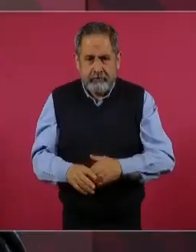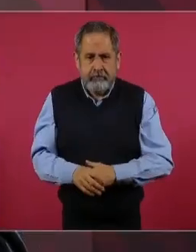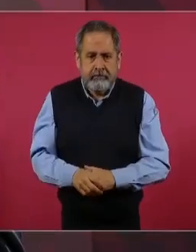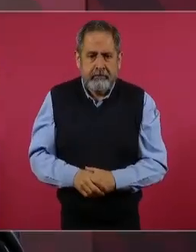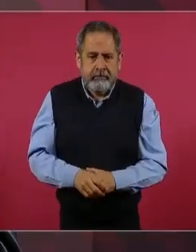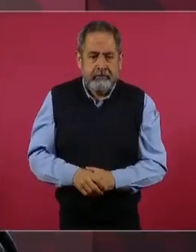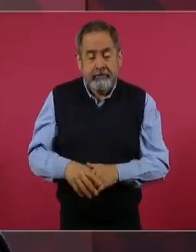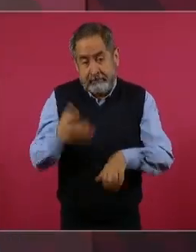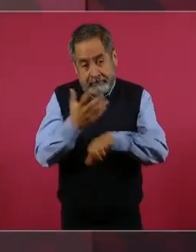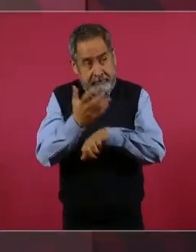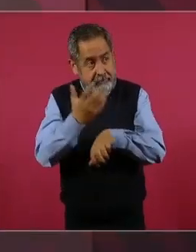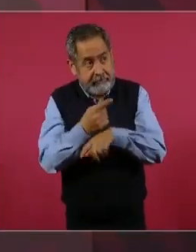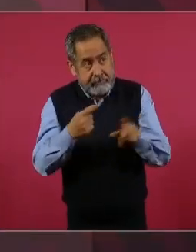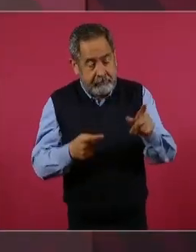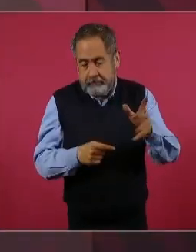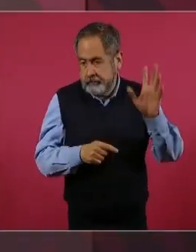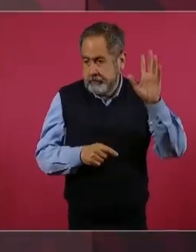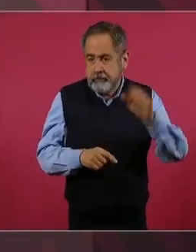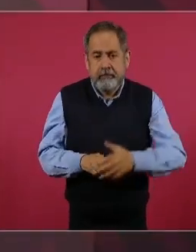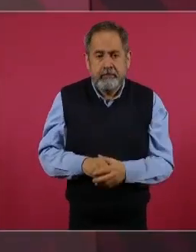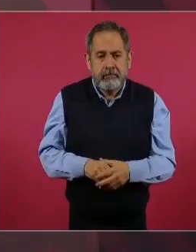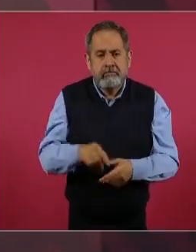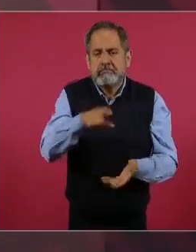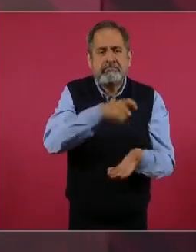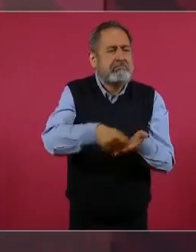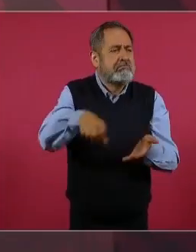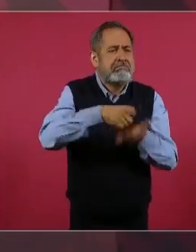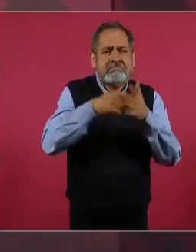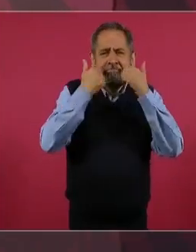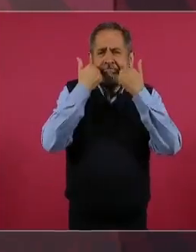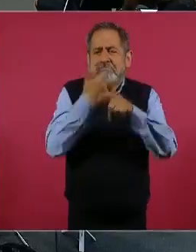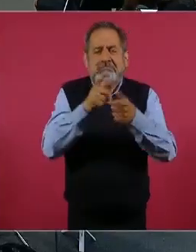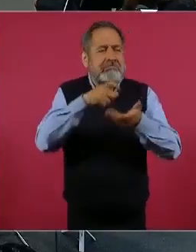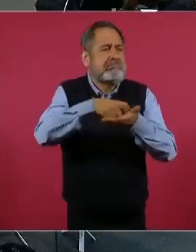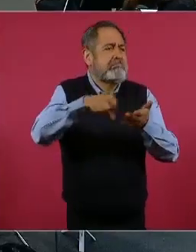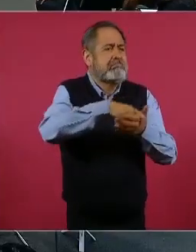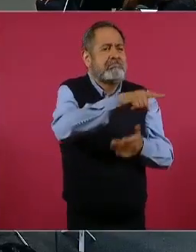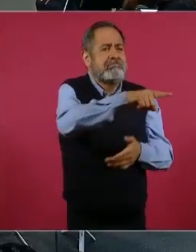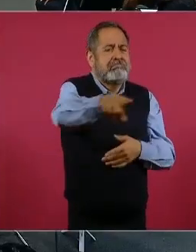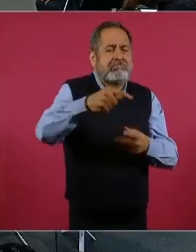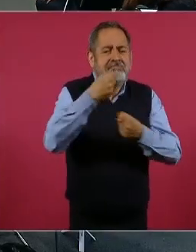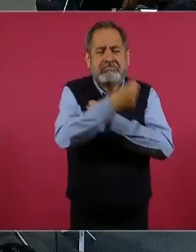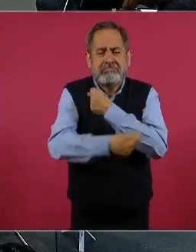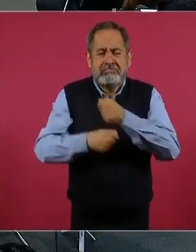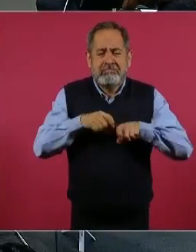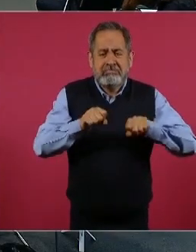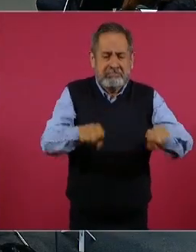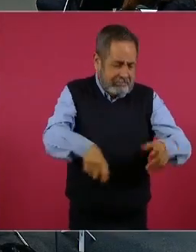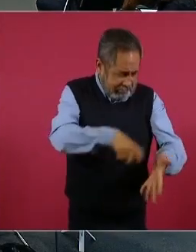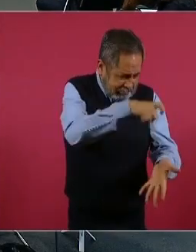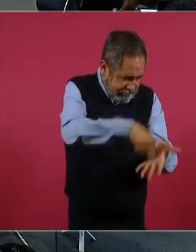Y en Estados Unidos, pues se las pueden comprar en un supermercado.